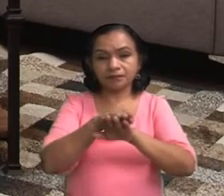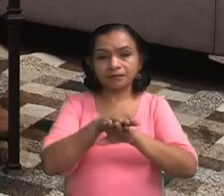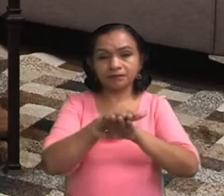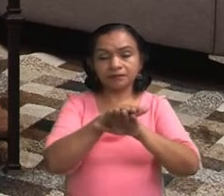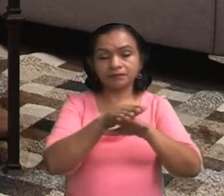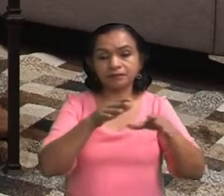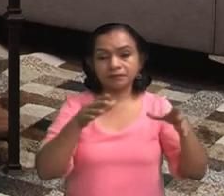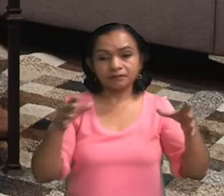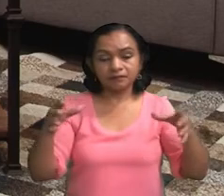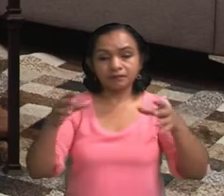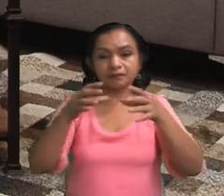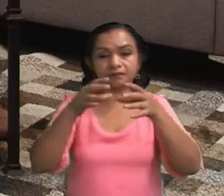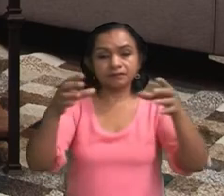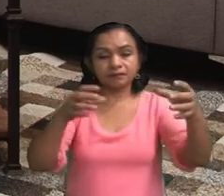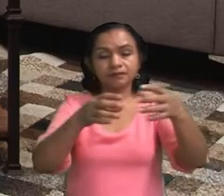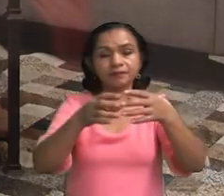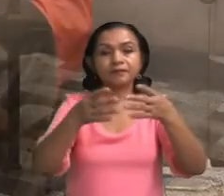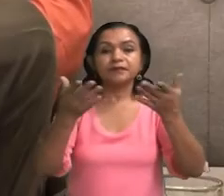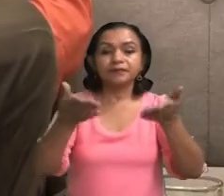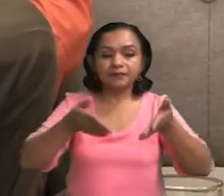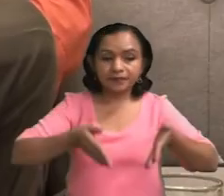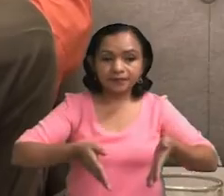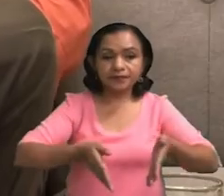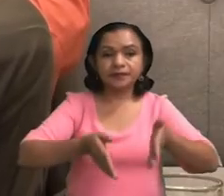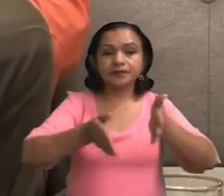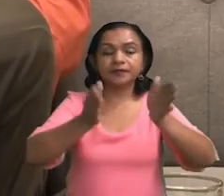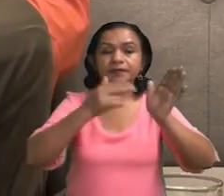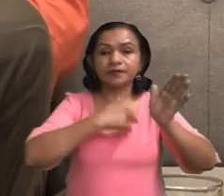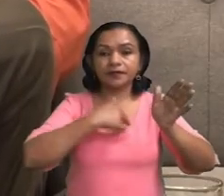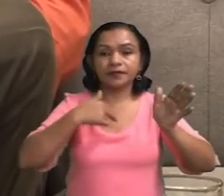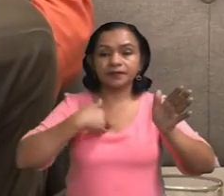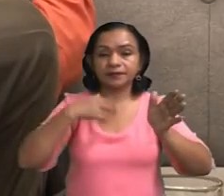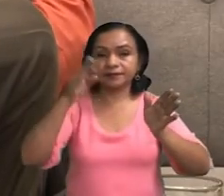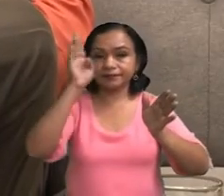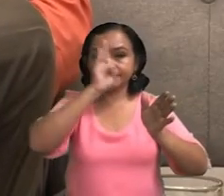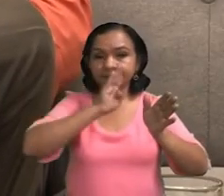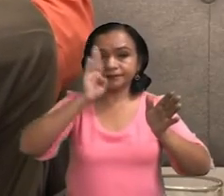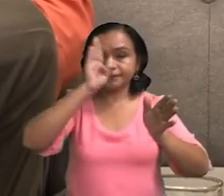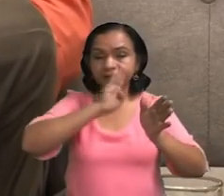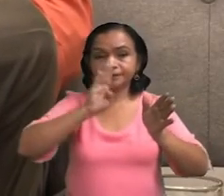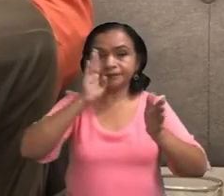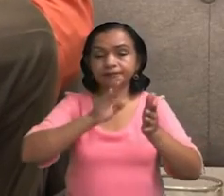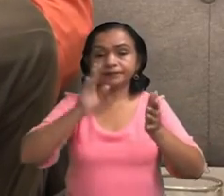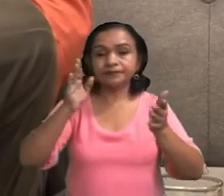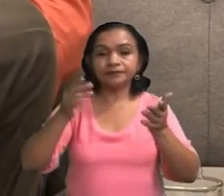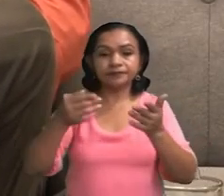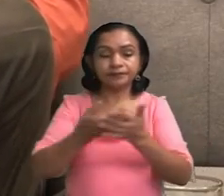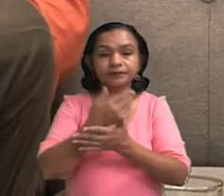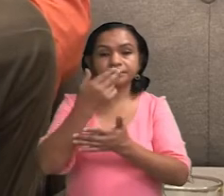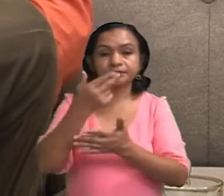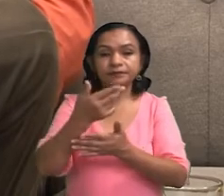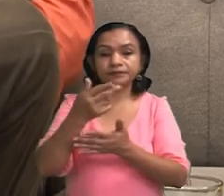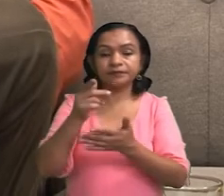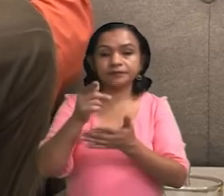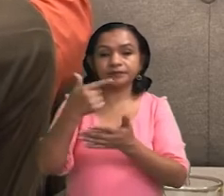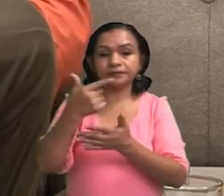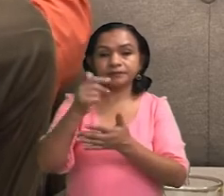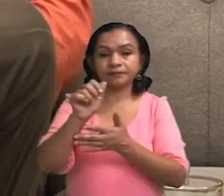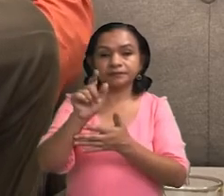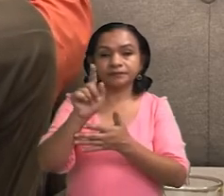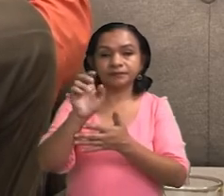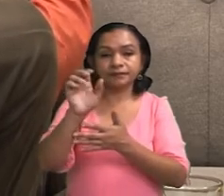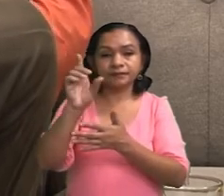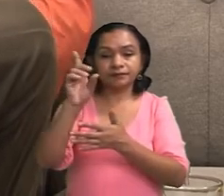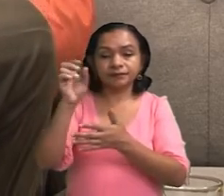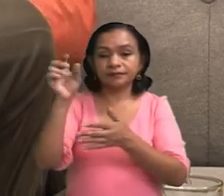va a pavimentarse esa carretera, desde Bluefield saliendo por Nueva Guinea a la curva de la Gateada, y ahí nomás está